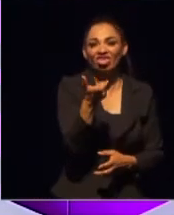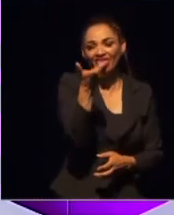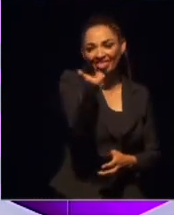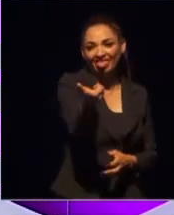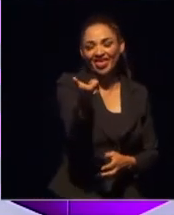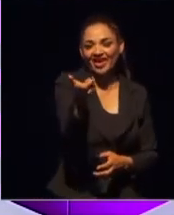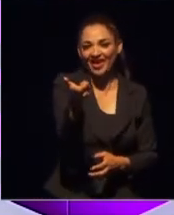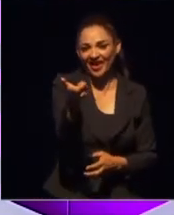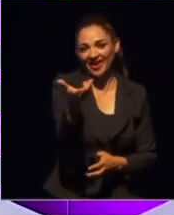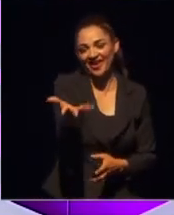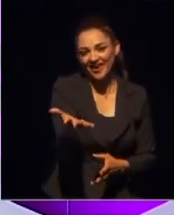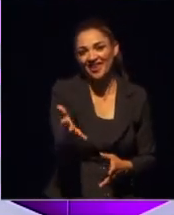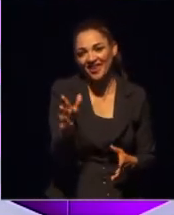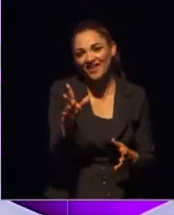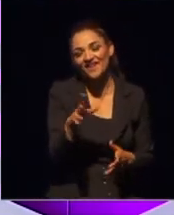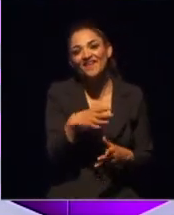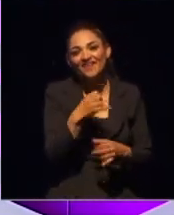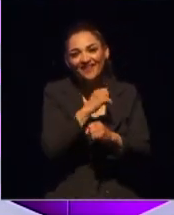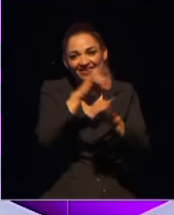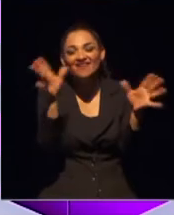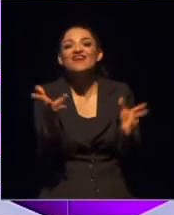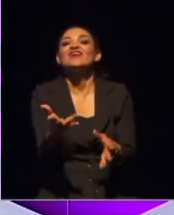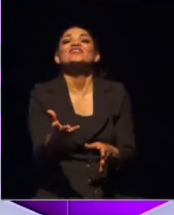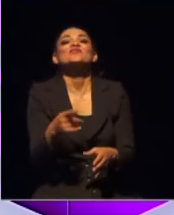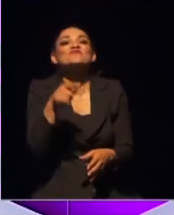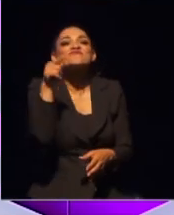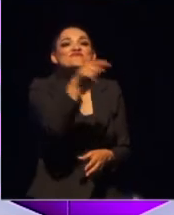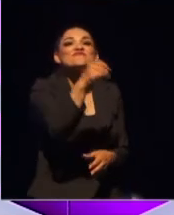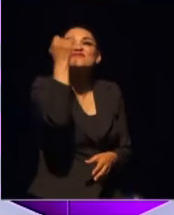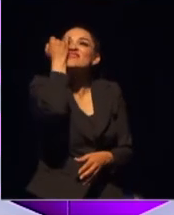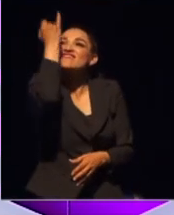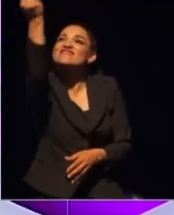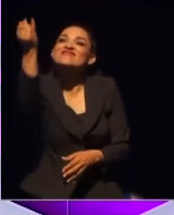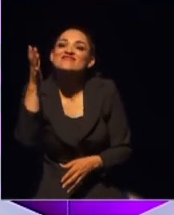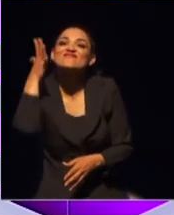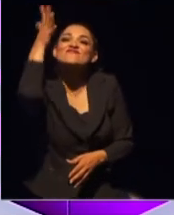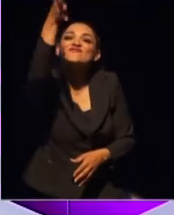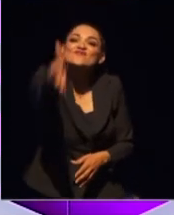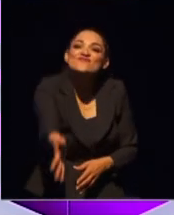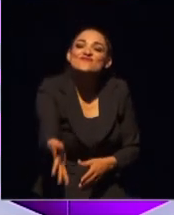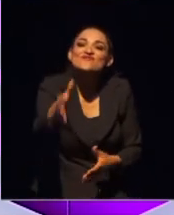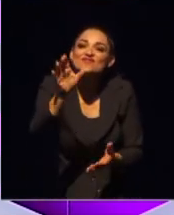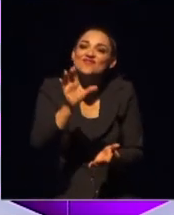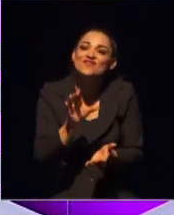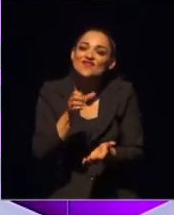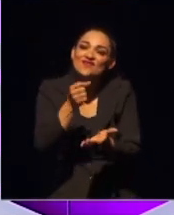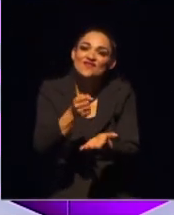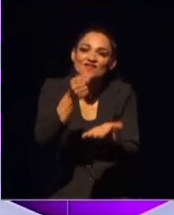Imagínate qué no podrás hacer cuando tengas el presupuesto de Culiacán en tus manos.